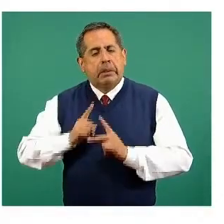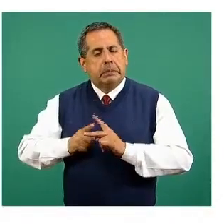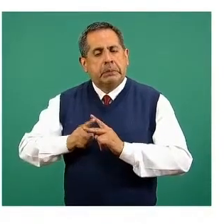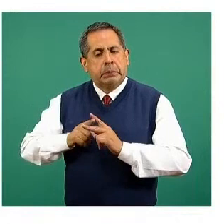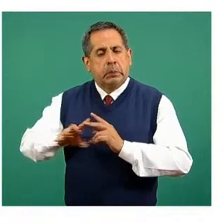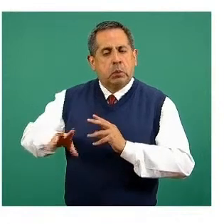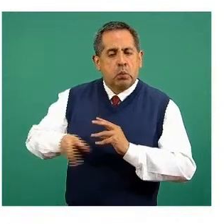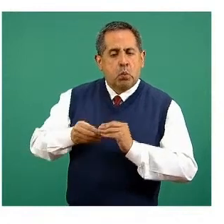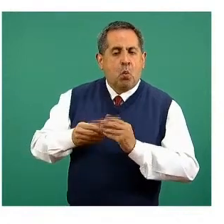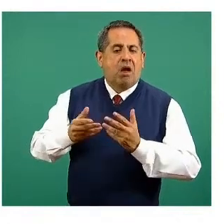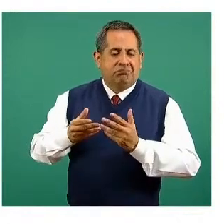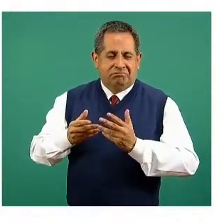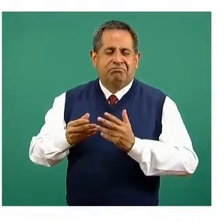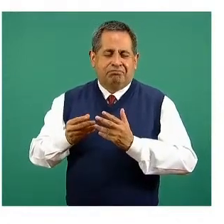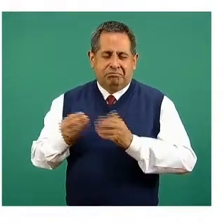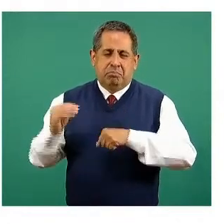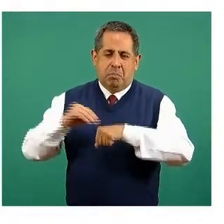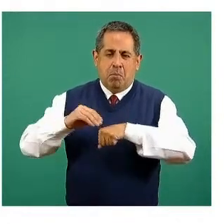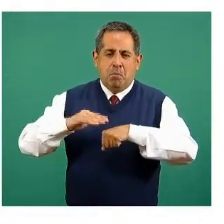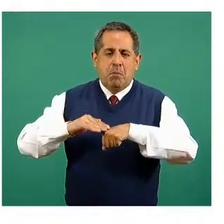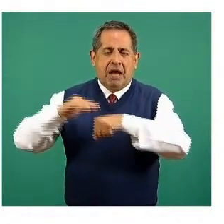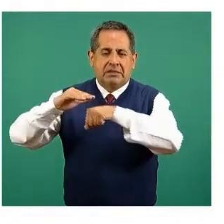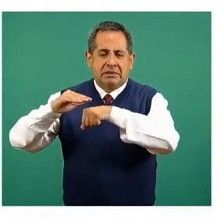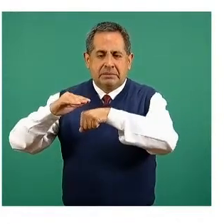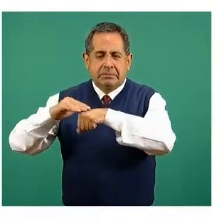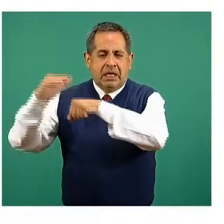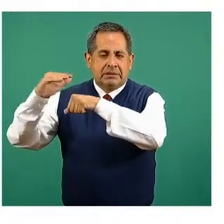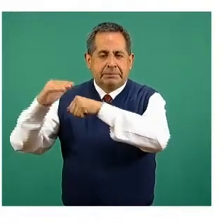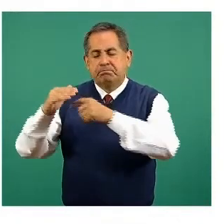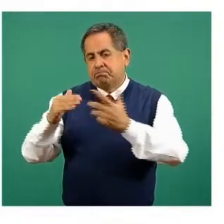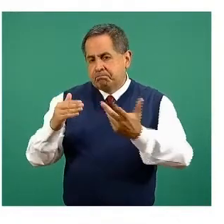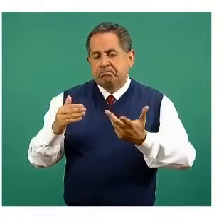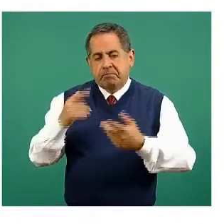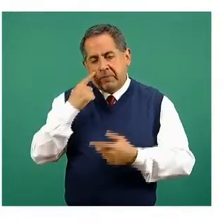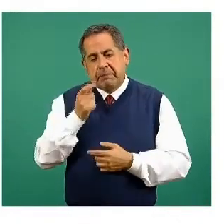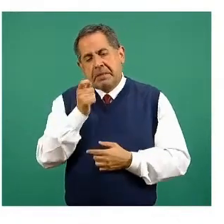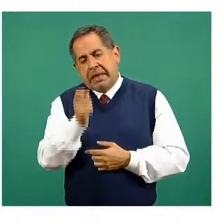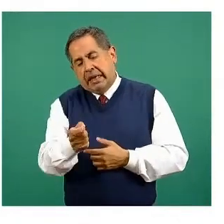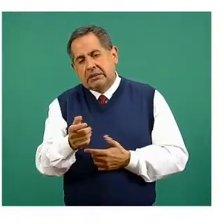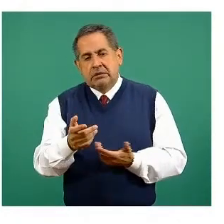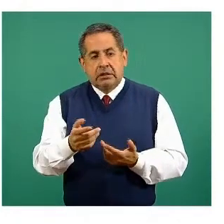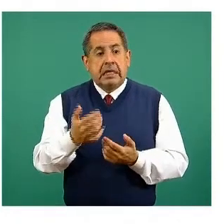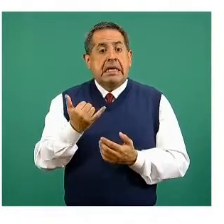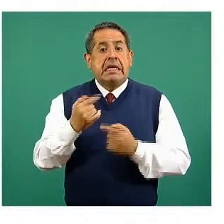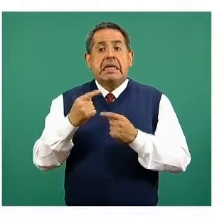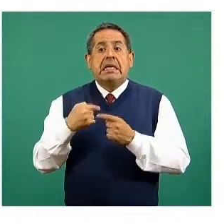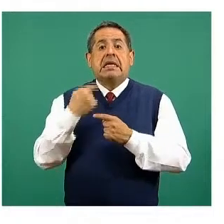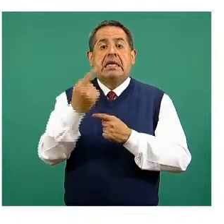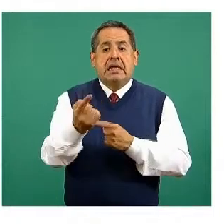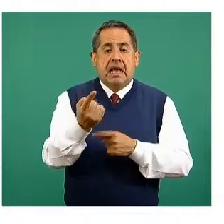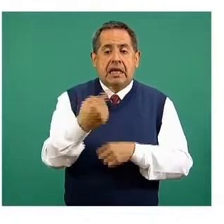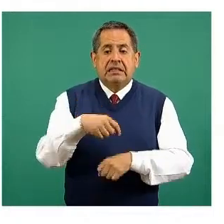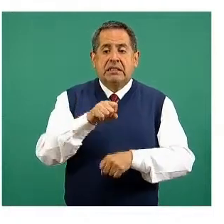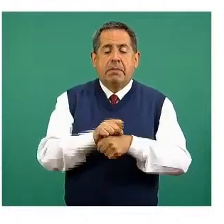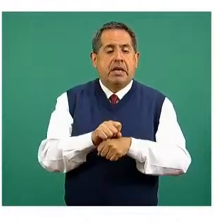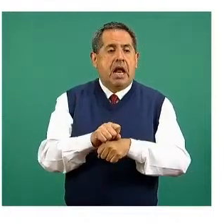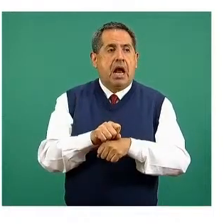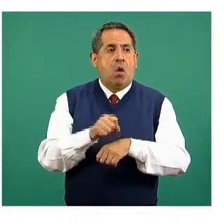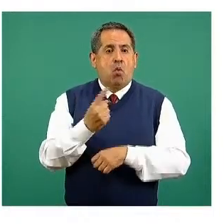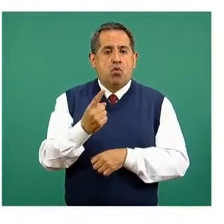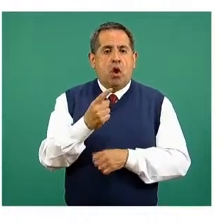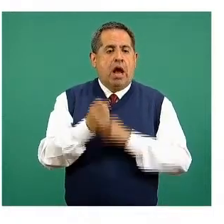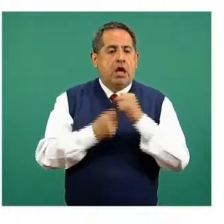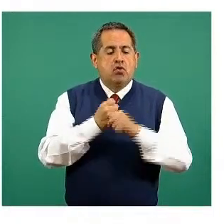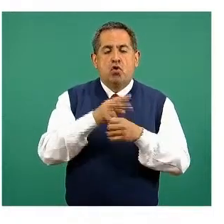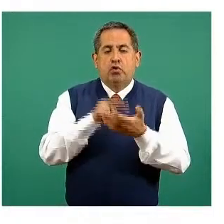algunos incrementos más y entonces podamos ver cómo finalmente cierra esta semana y cómo abre la semana 1 2021